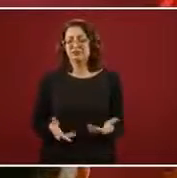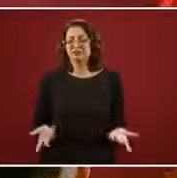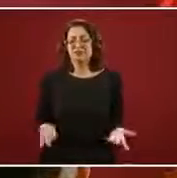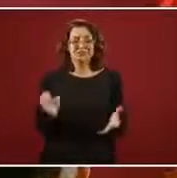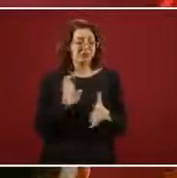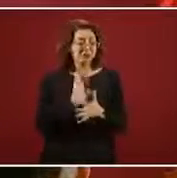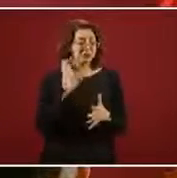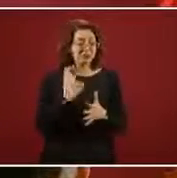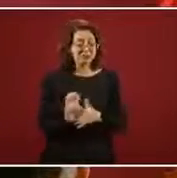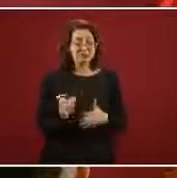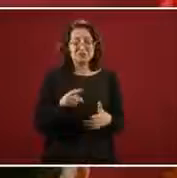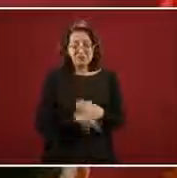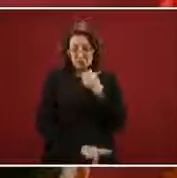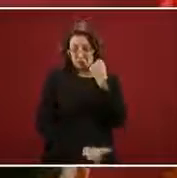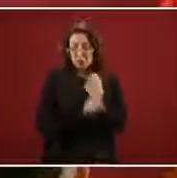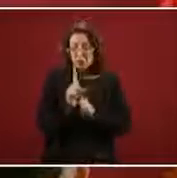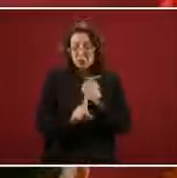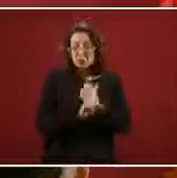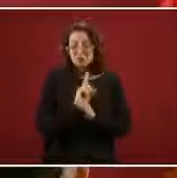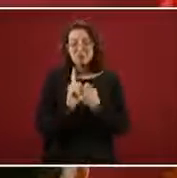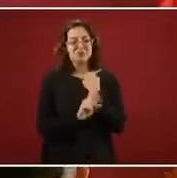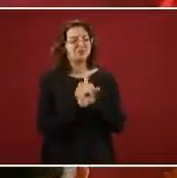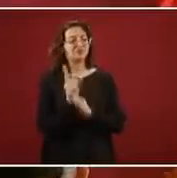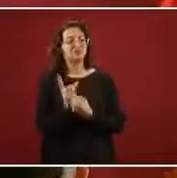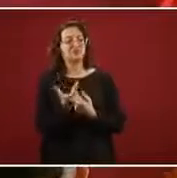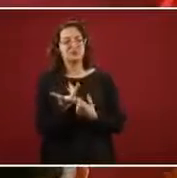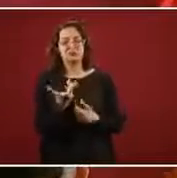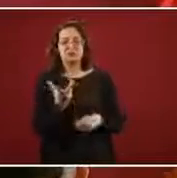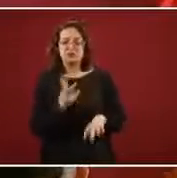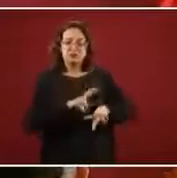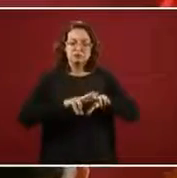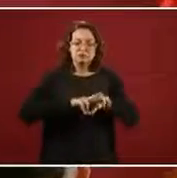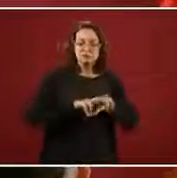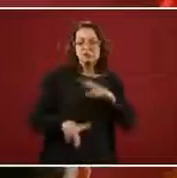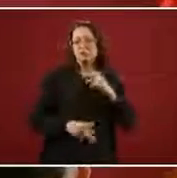ningún problema de derecho de vía,